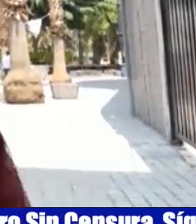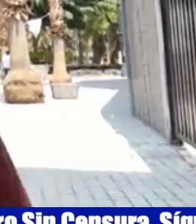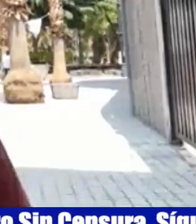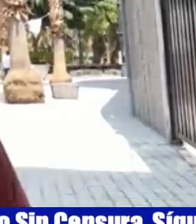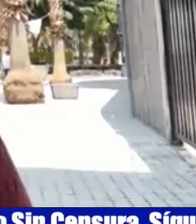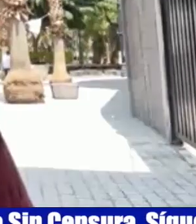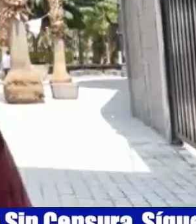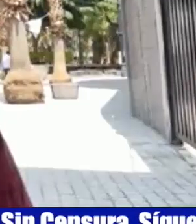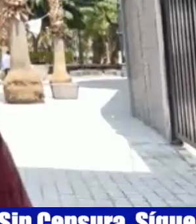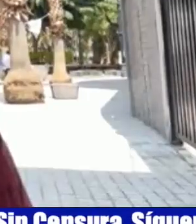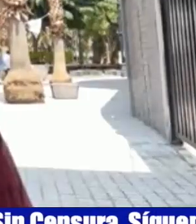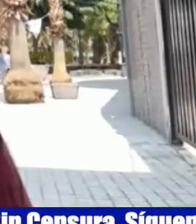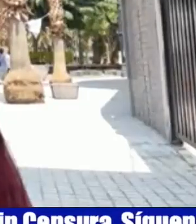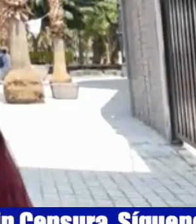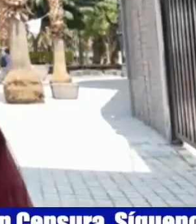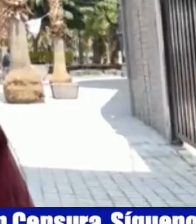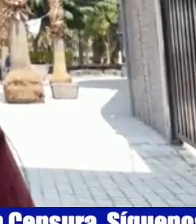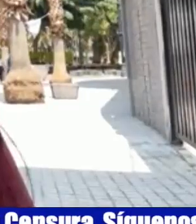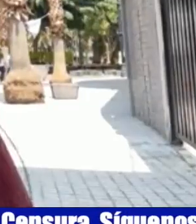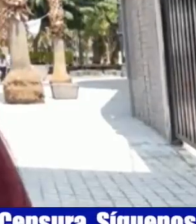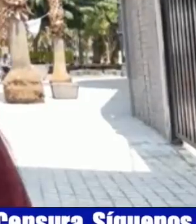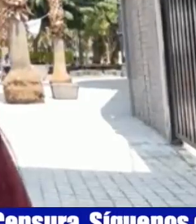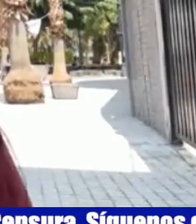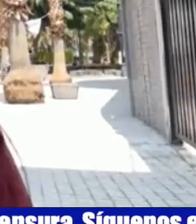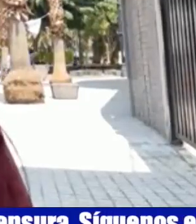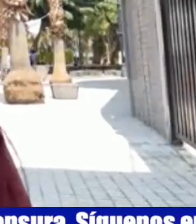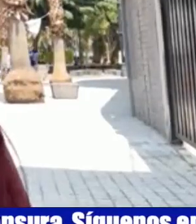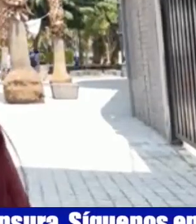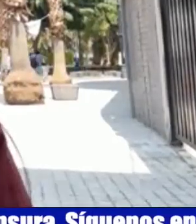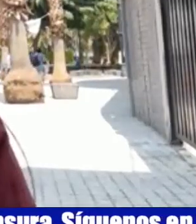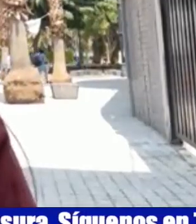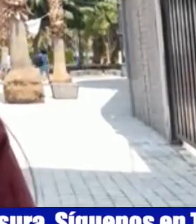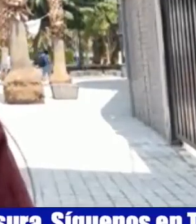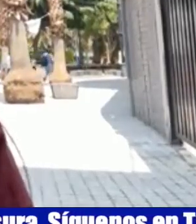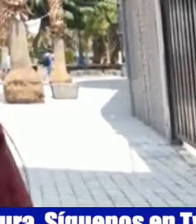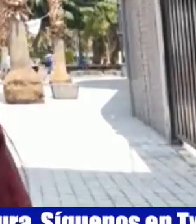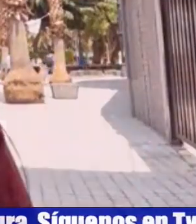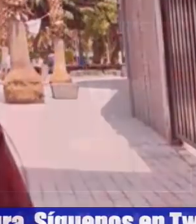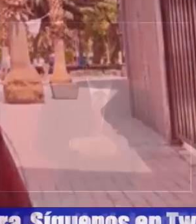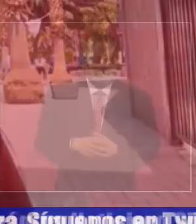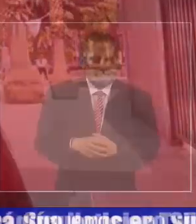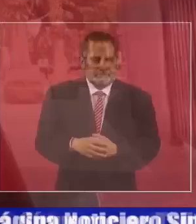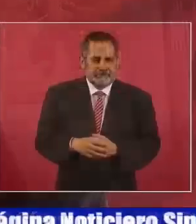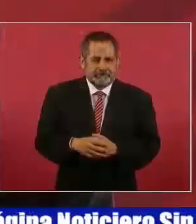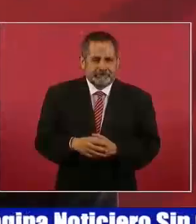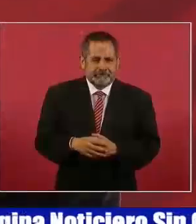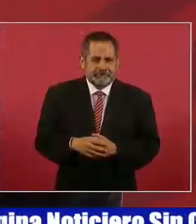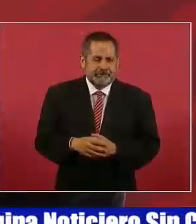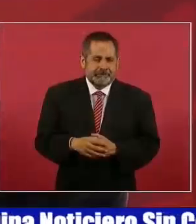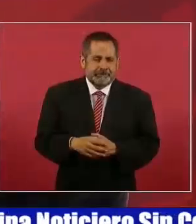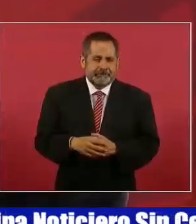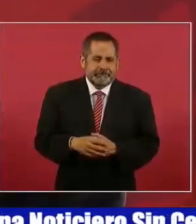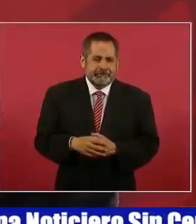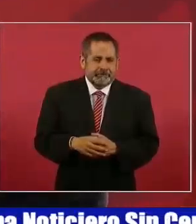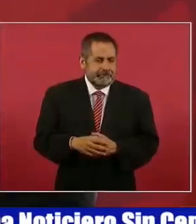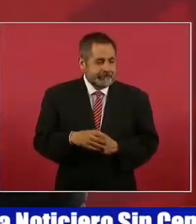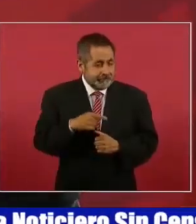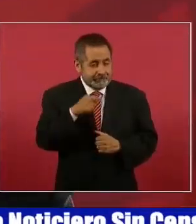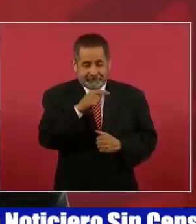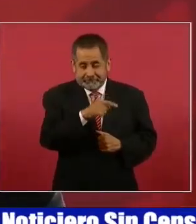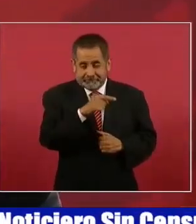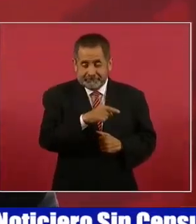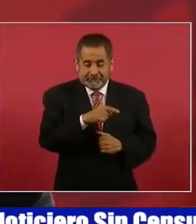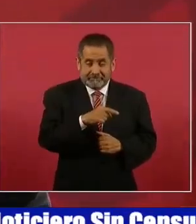este arrojamiento del presidente López Obrador, por fortuna, no es el primero que vemos en los últimos años, en los últimos, sí, sobre todo meses